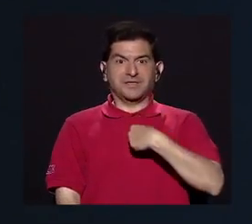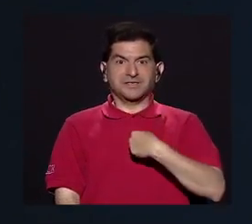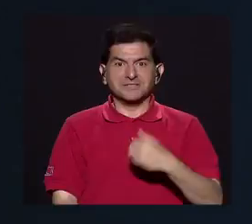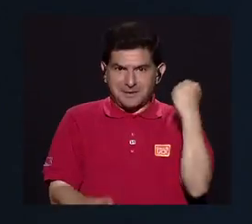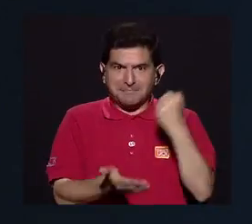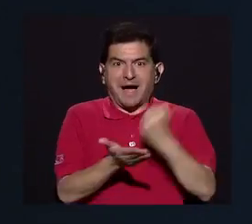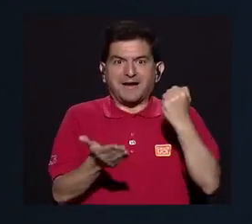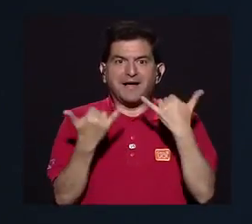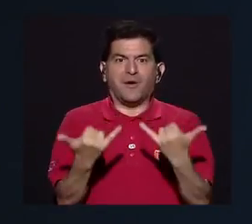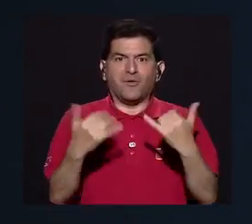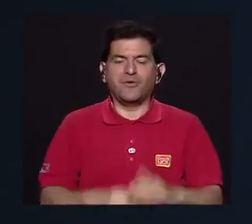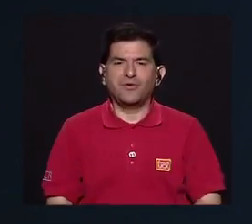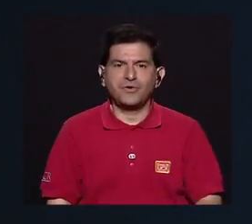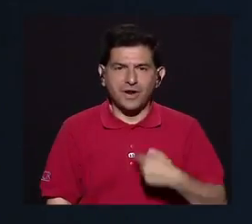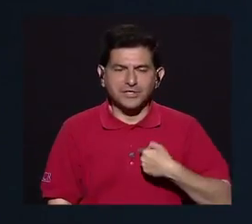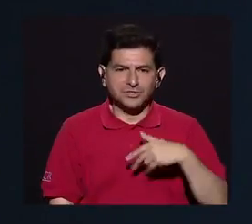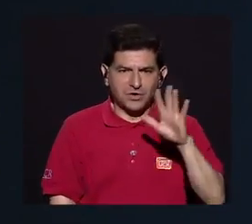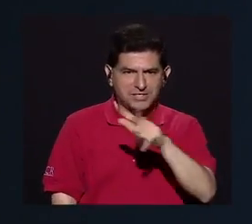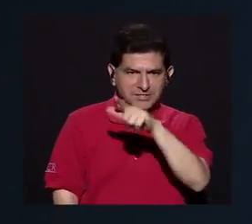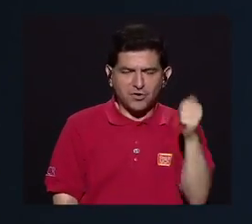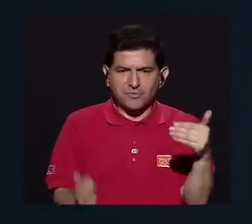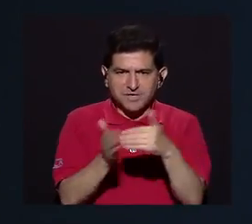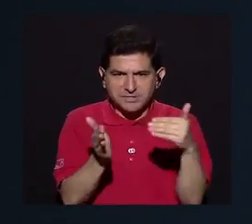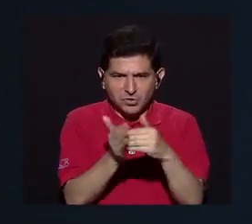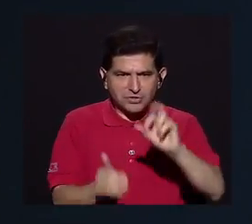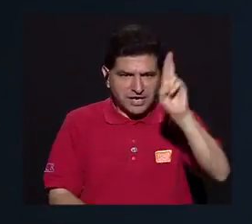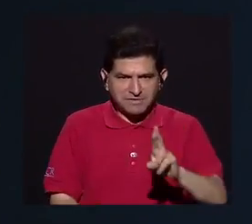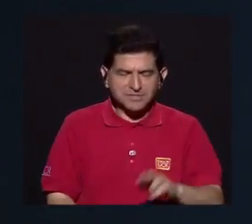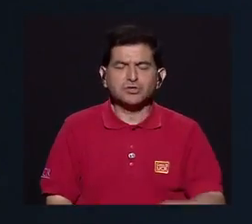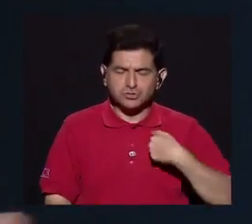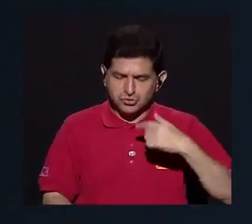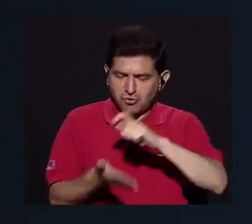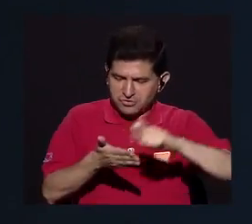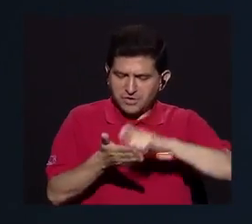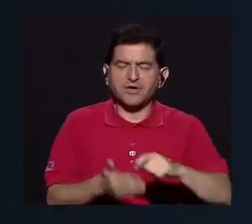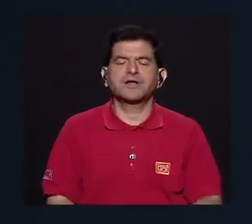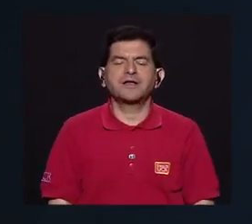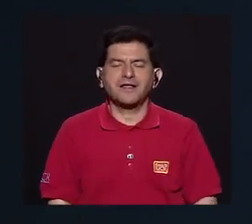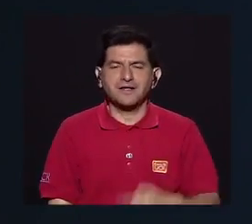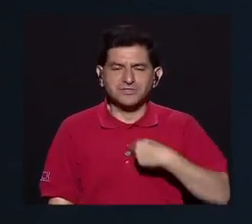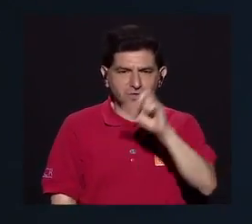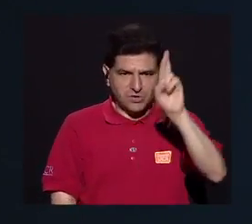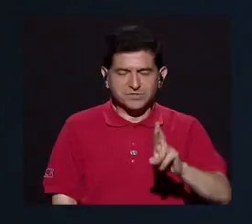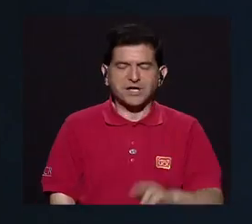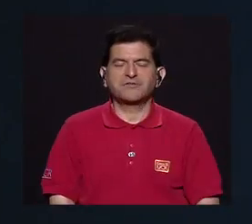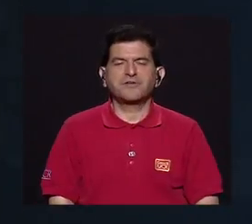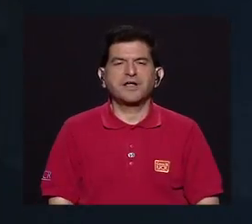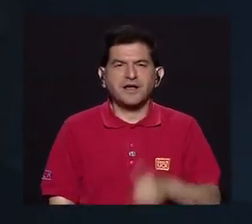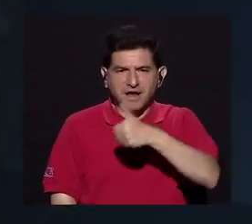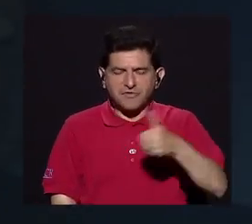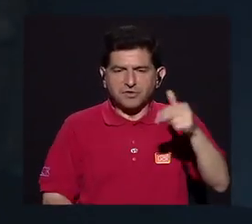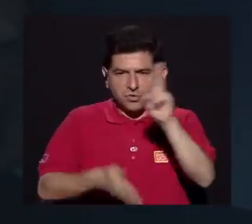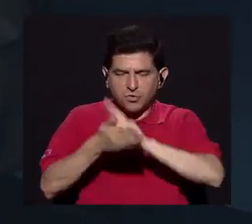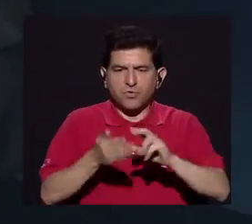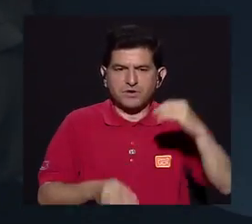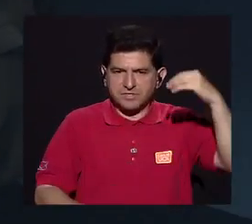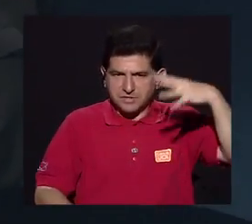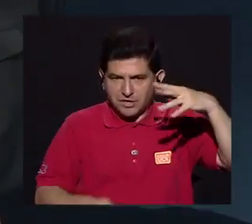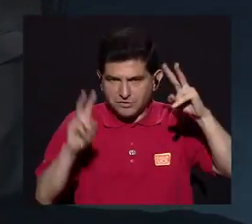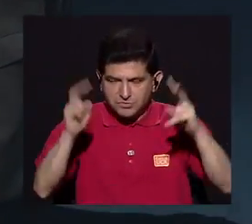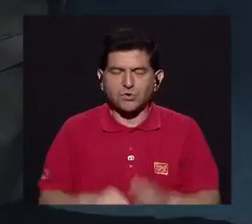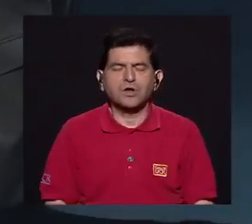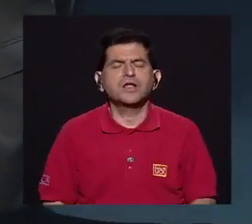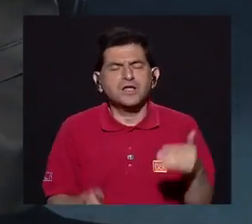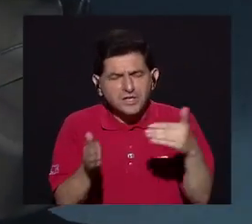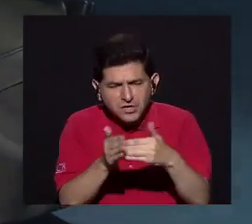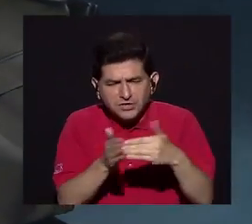le prometo que cuando regrese en 5 meses a Costa Rica voy a traer mi libro. Llegué, me senté, era yo rector de la Universidad del Sol, por fortuna, me senté a escribir y